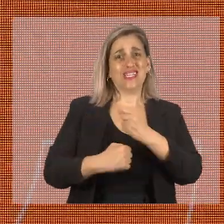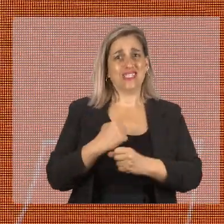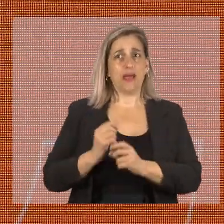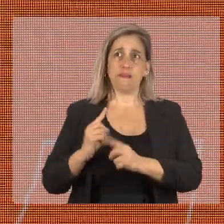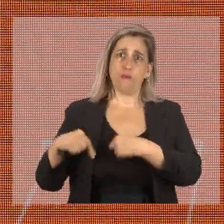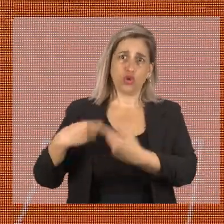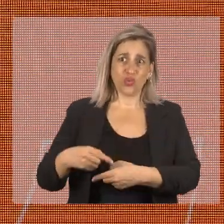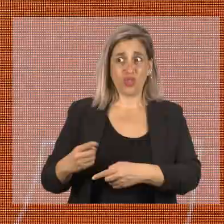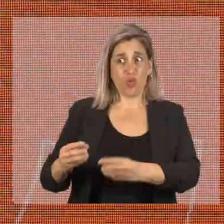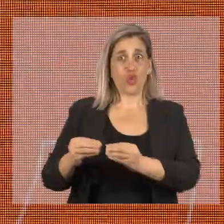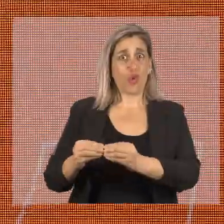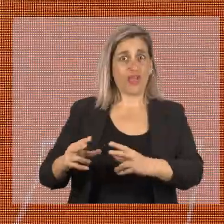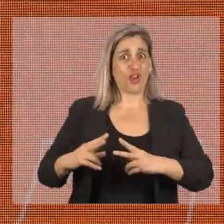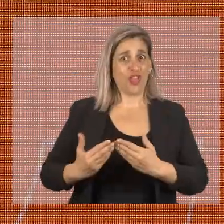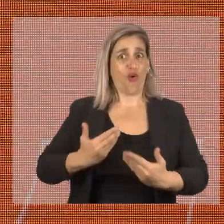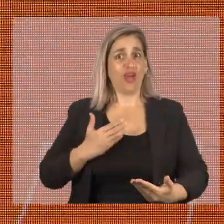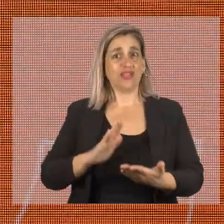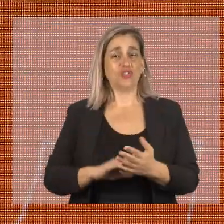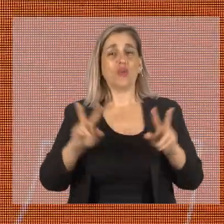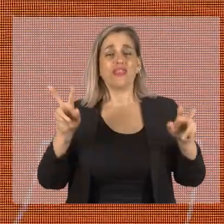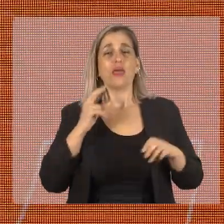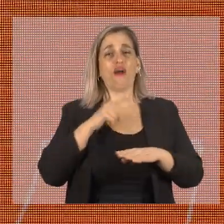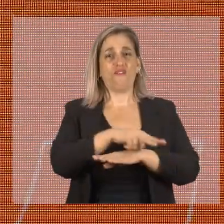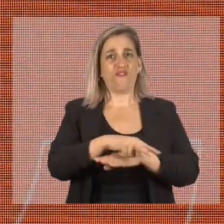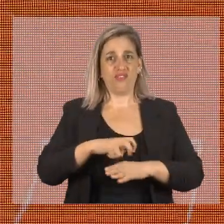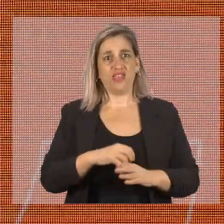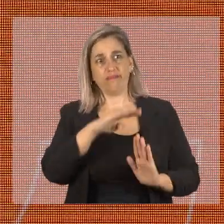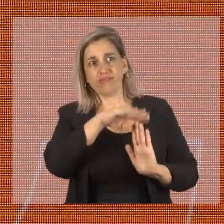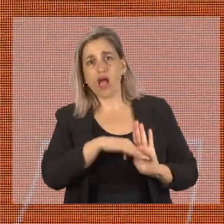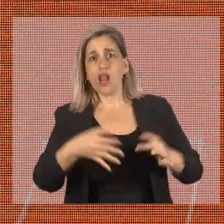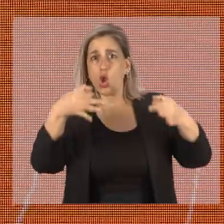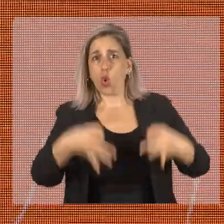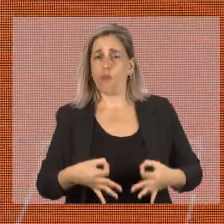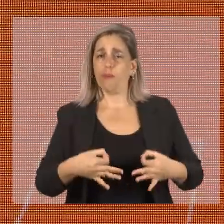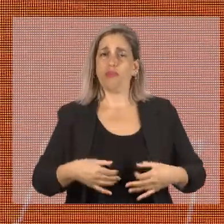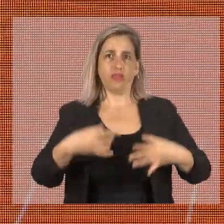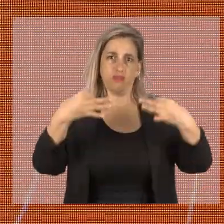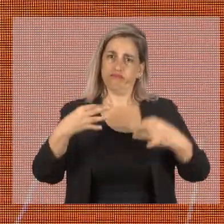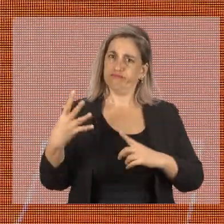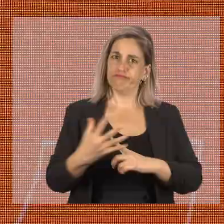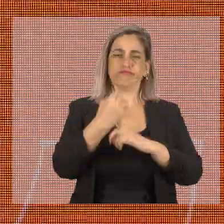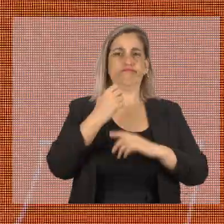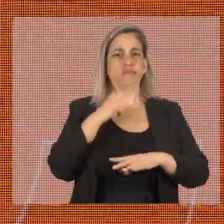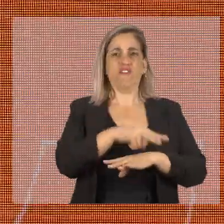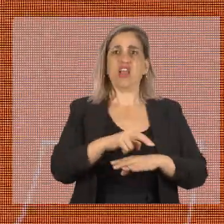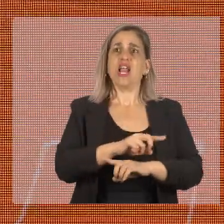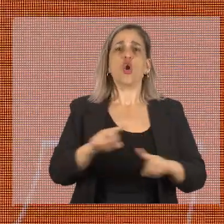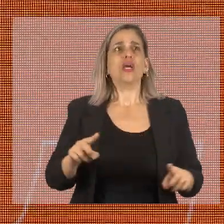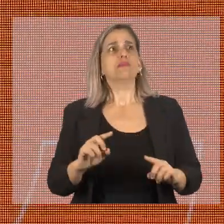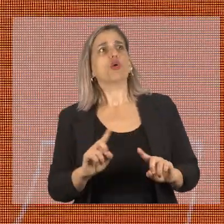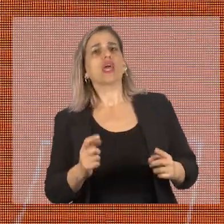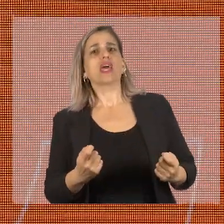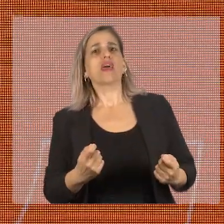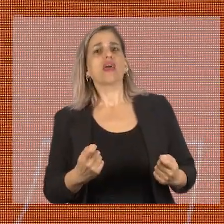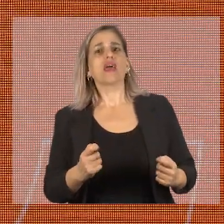3 años consecutivos, y Agustín lo nombraba, de la regla fiscal. Cumplimiento 3 años consecutivos de la regla fiscal. Y no es porque no